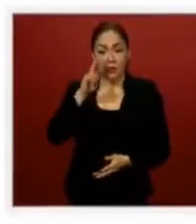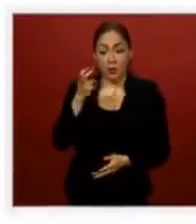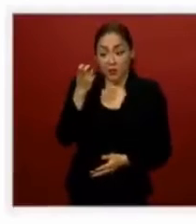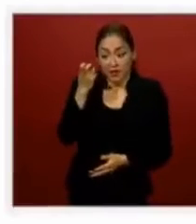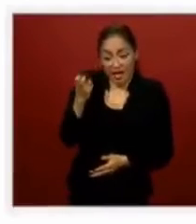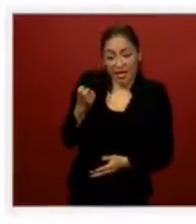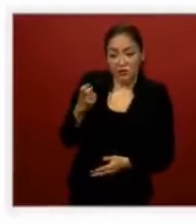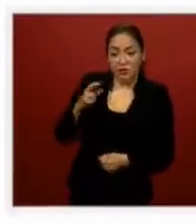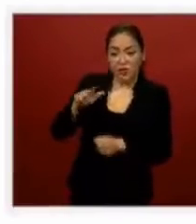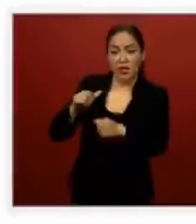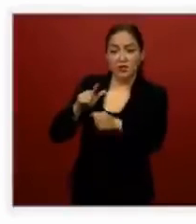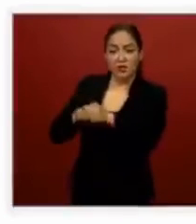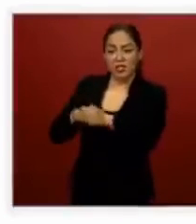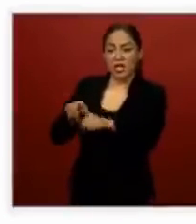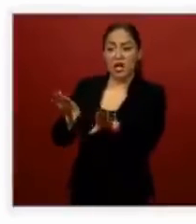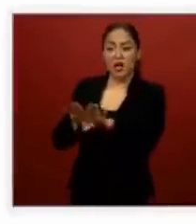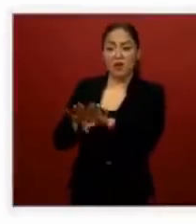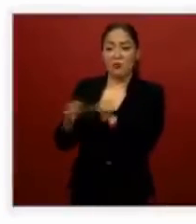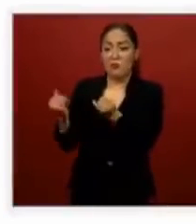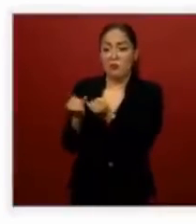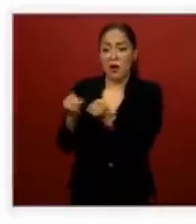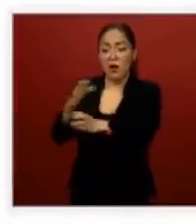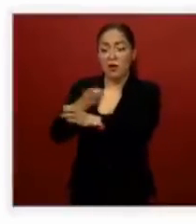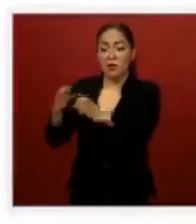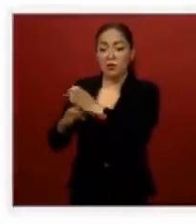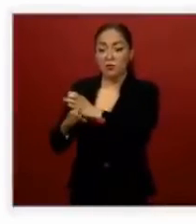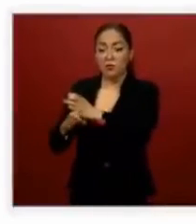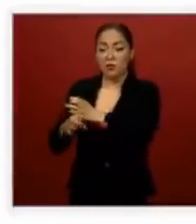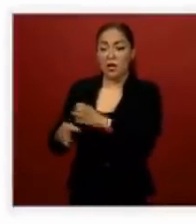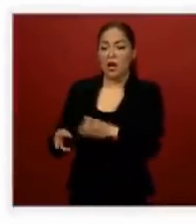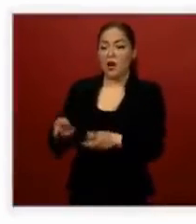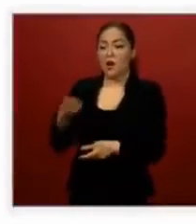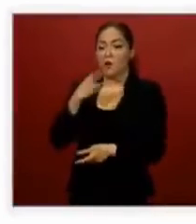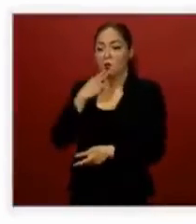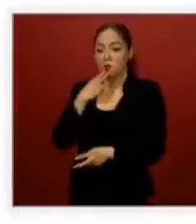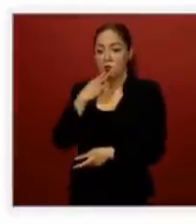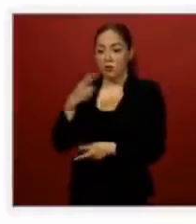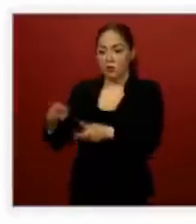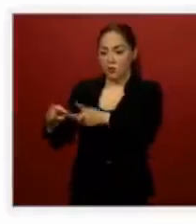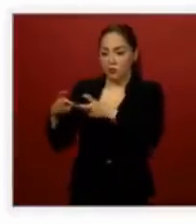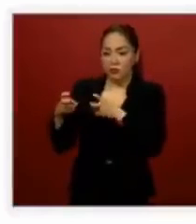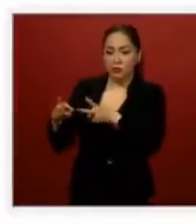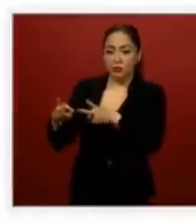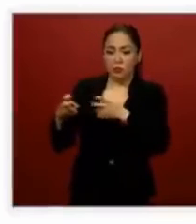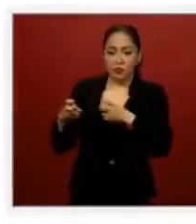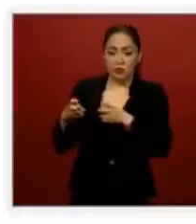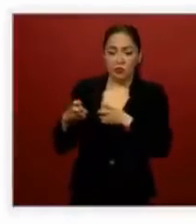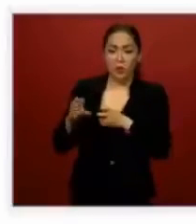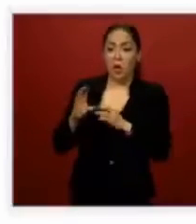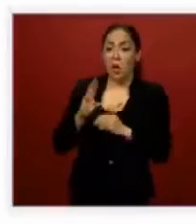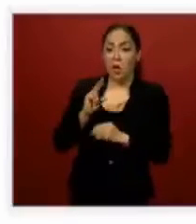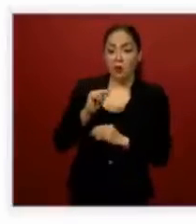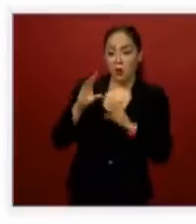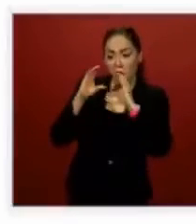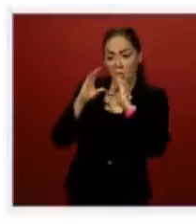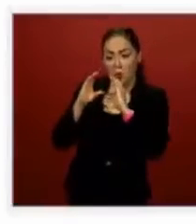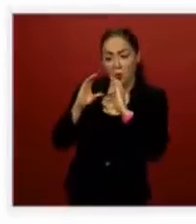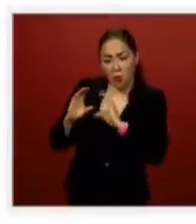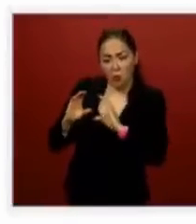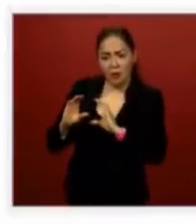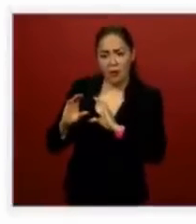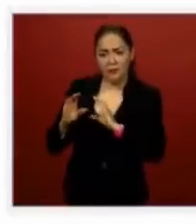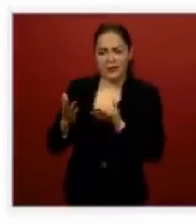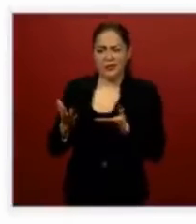así, entonces podemos abusar de ella, saquearla, dominarla, atropellarla, en lugar de tratarla con cariño. Esa es la